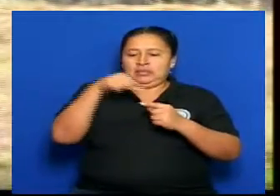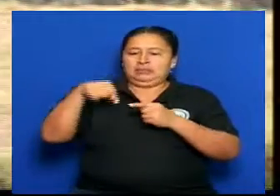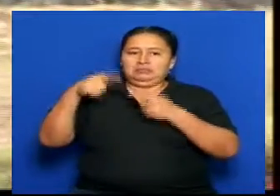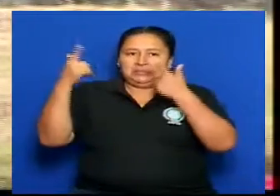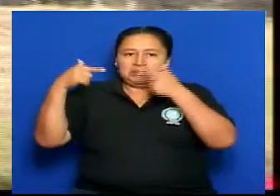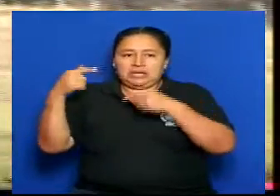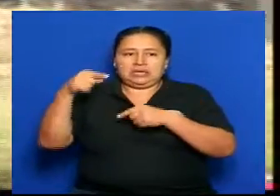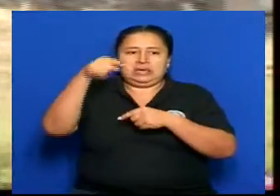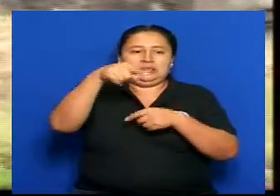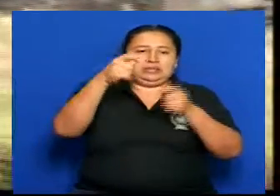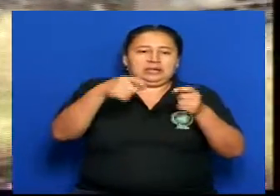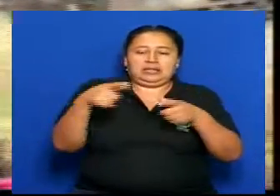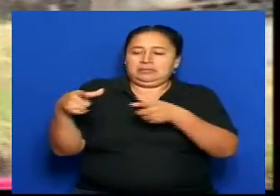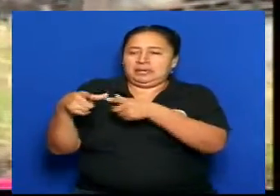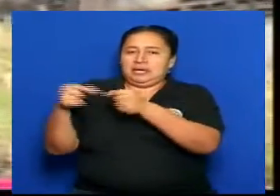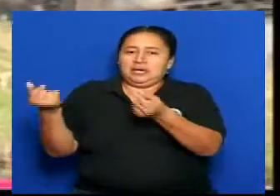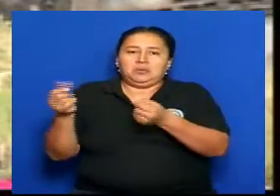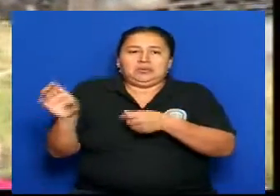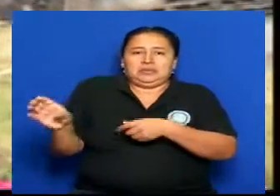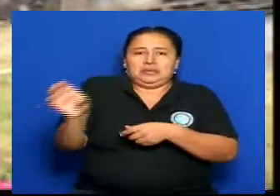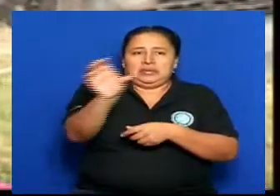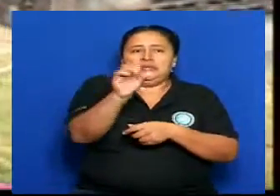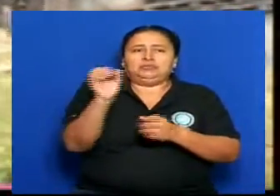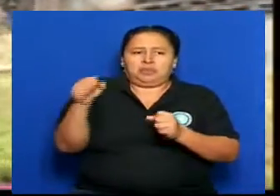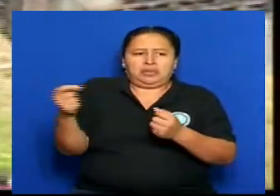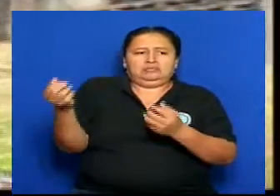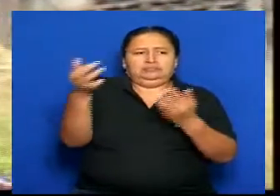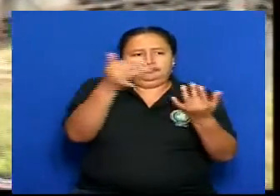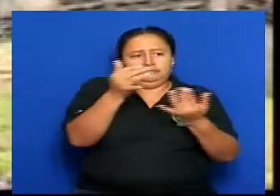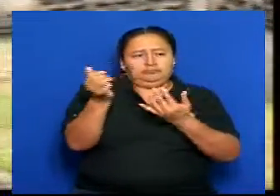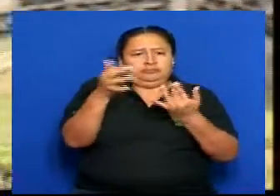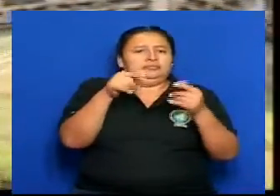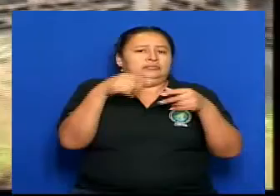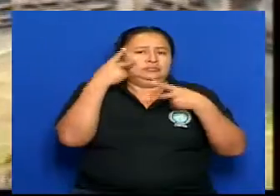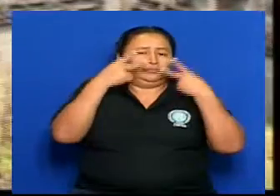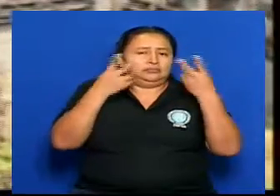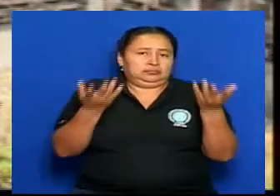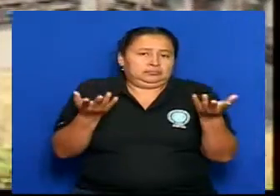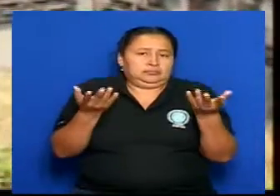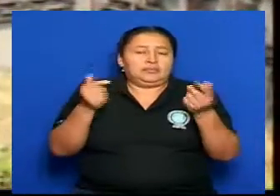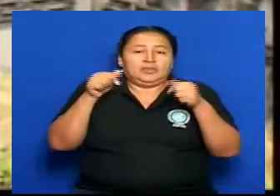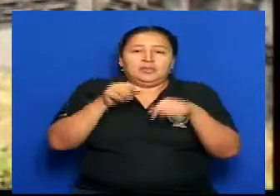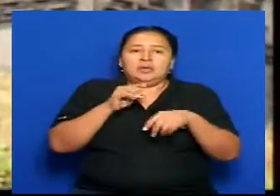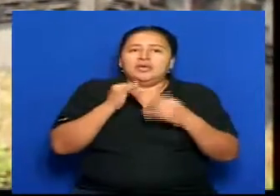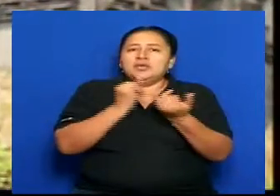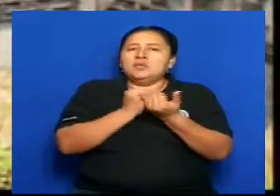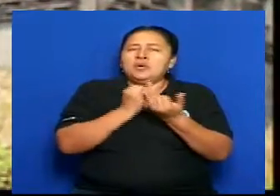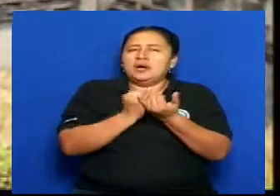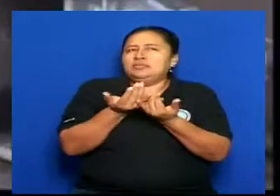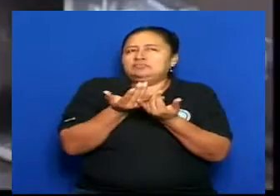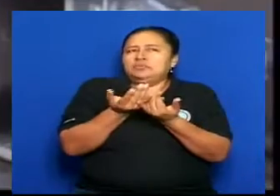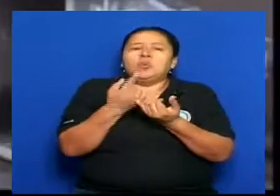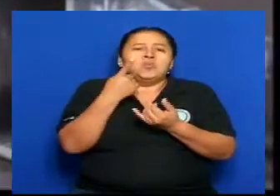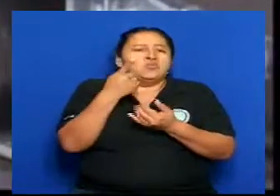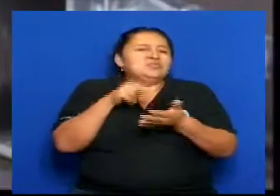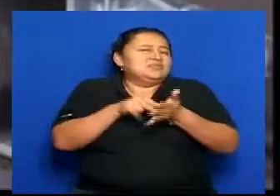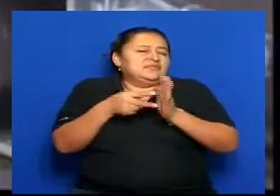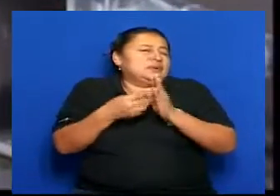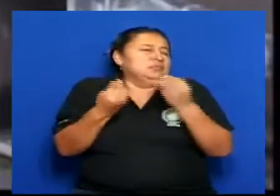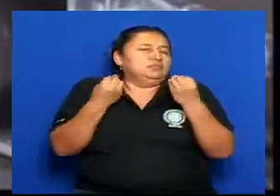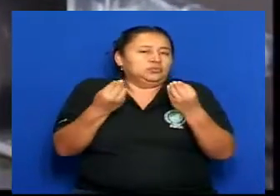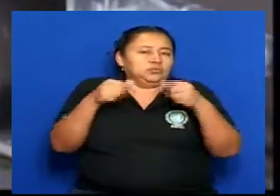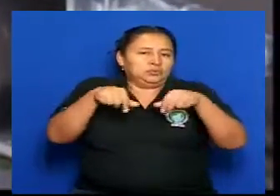granada managua carazo etcétera el coyote para hablar del coyote es como un símbolo en este país y es